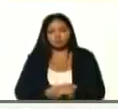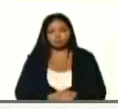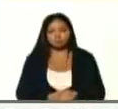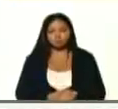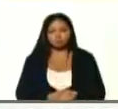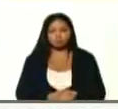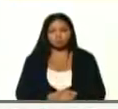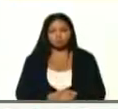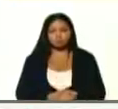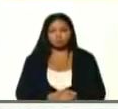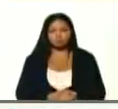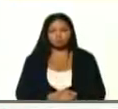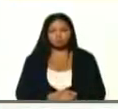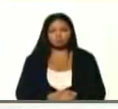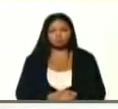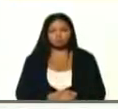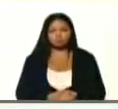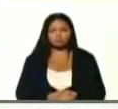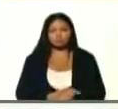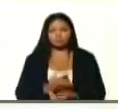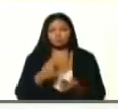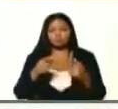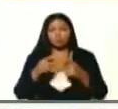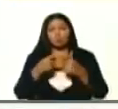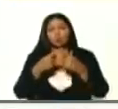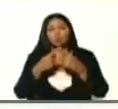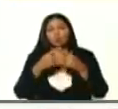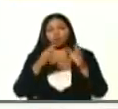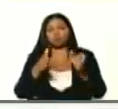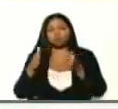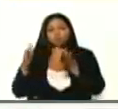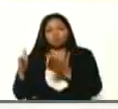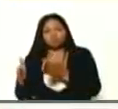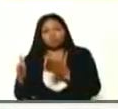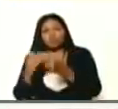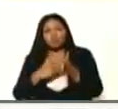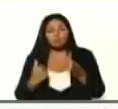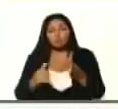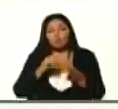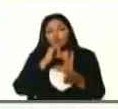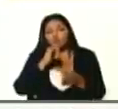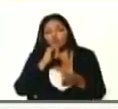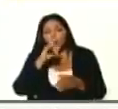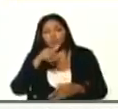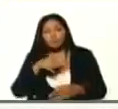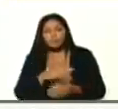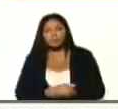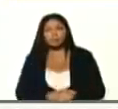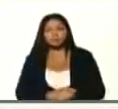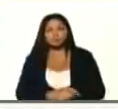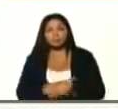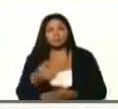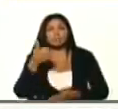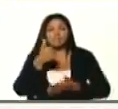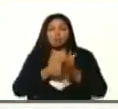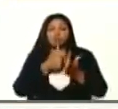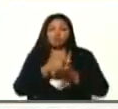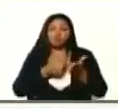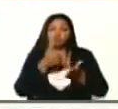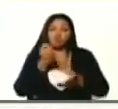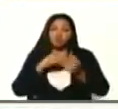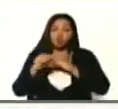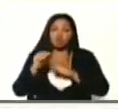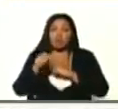ley. Por otro lado, queremos hacer mención de esta lucha sin cuartel en contra